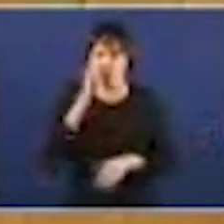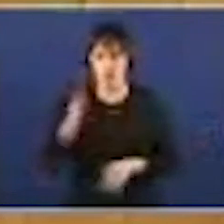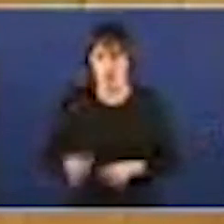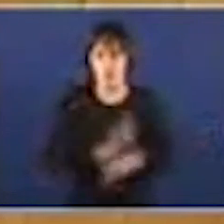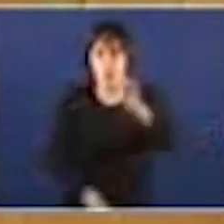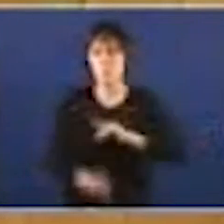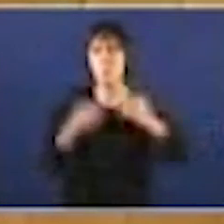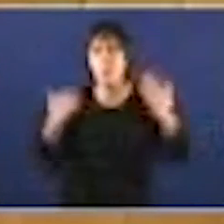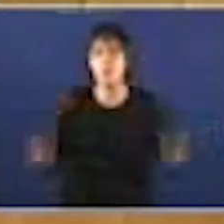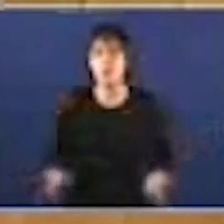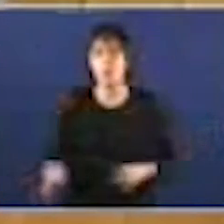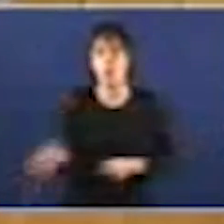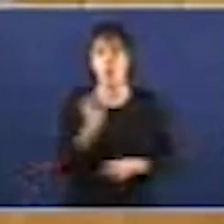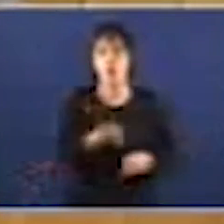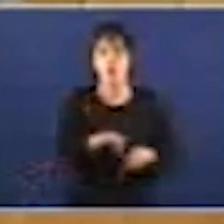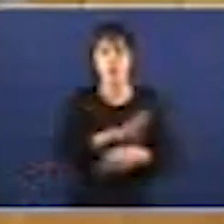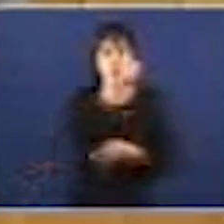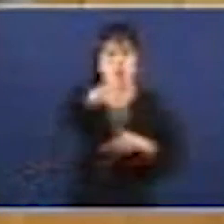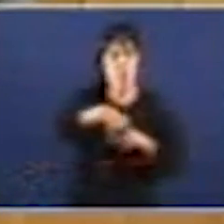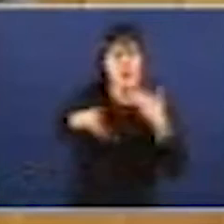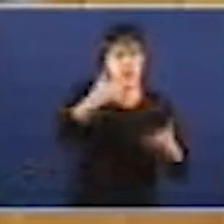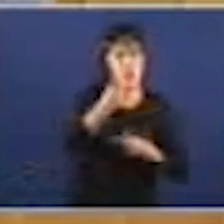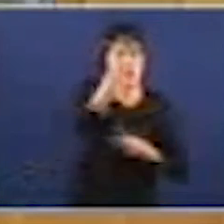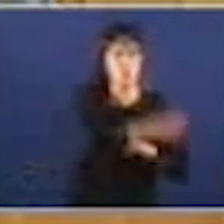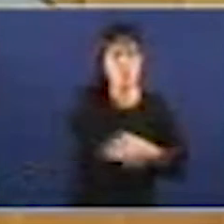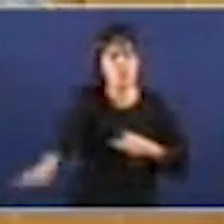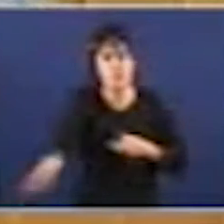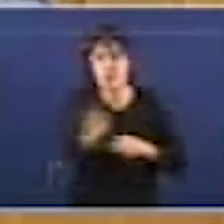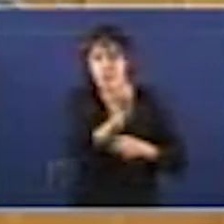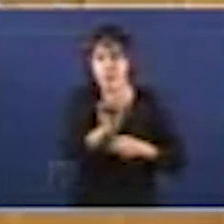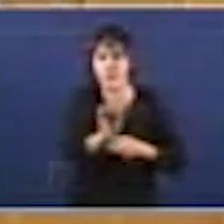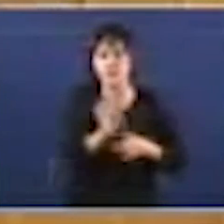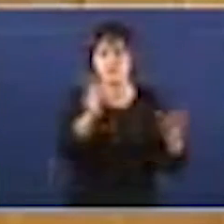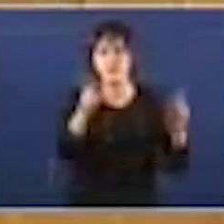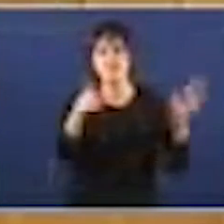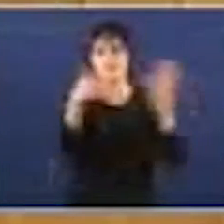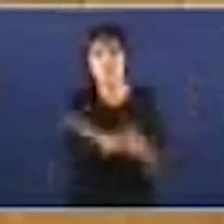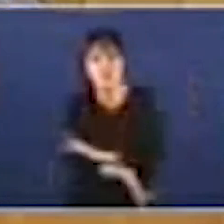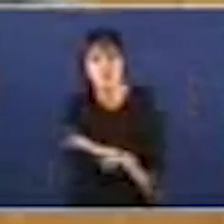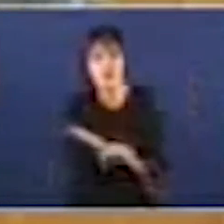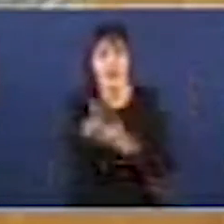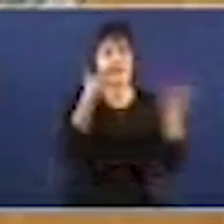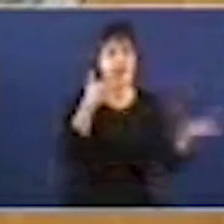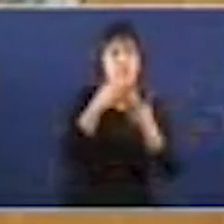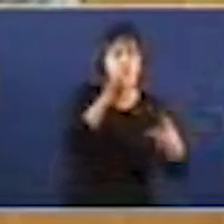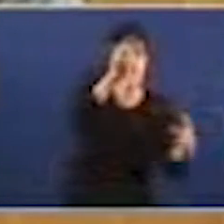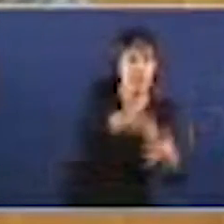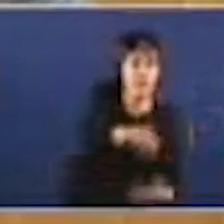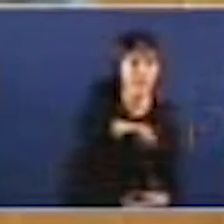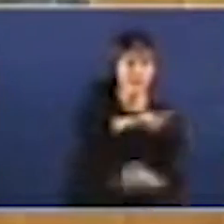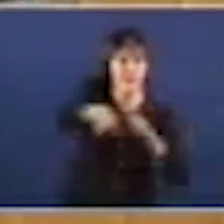no una intimidad en una relación personal entre los individuos cualesquiera sea una relación vivo entre ética y política